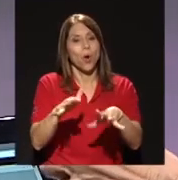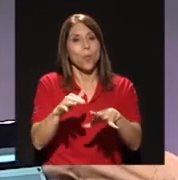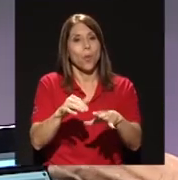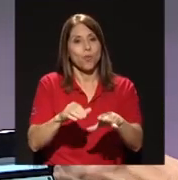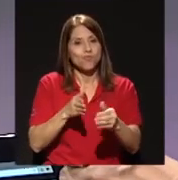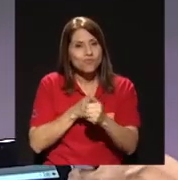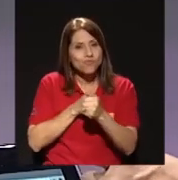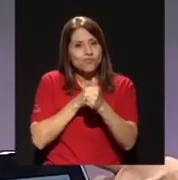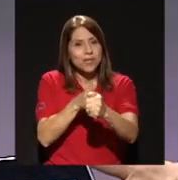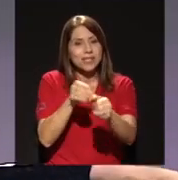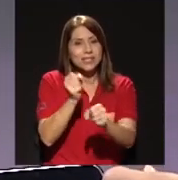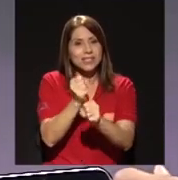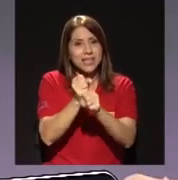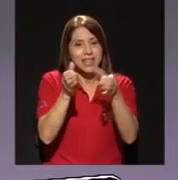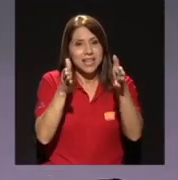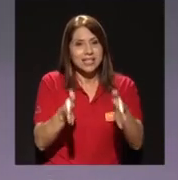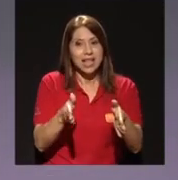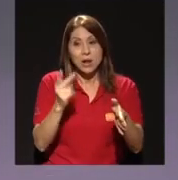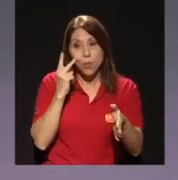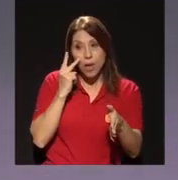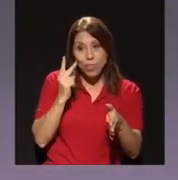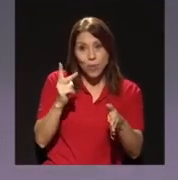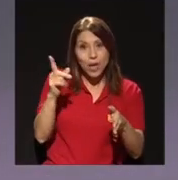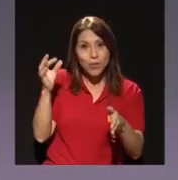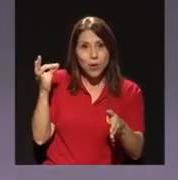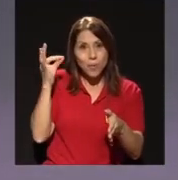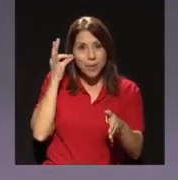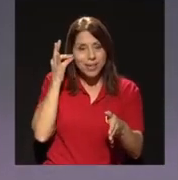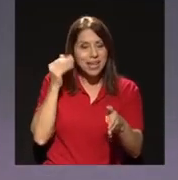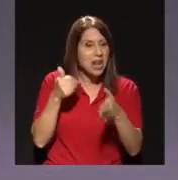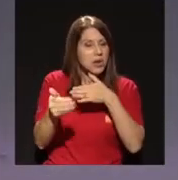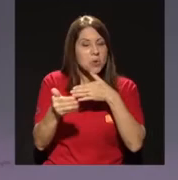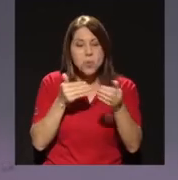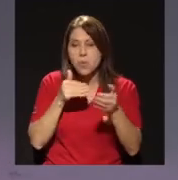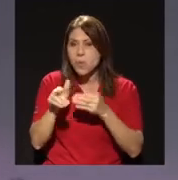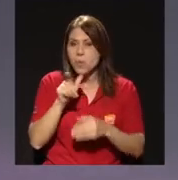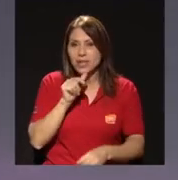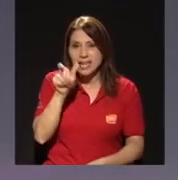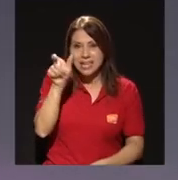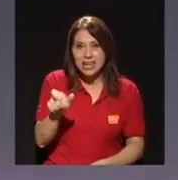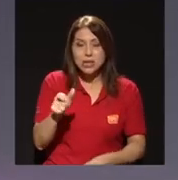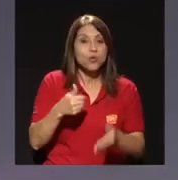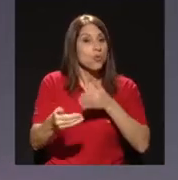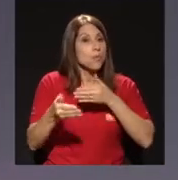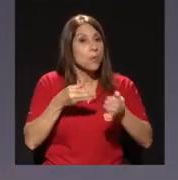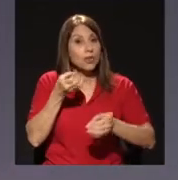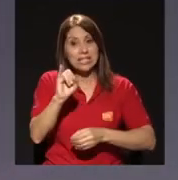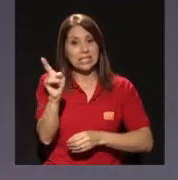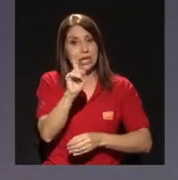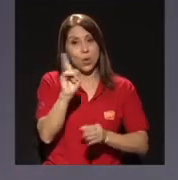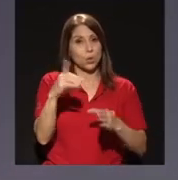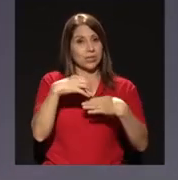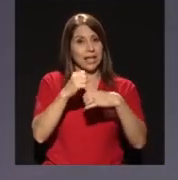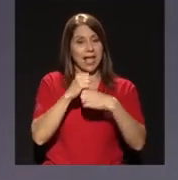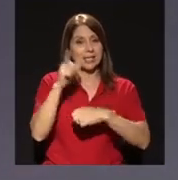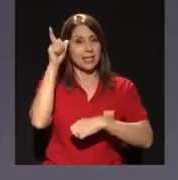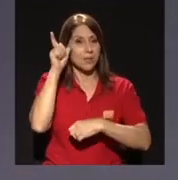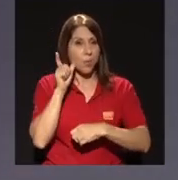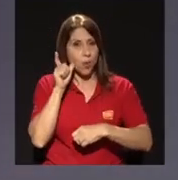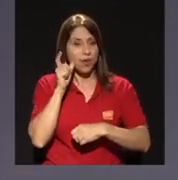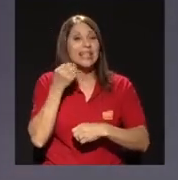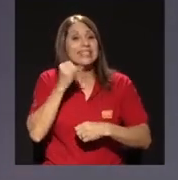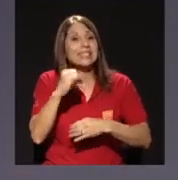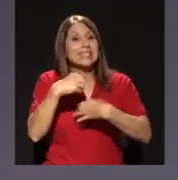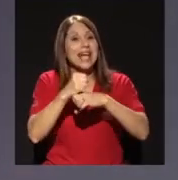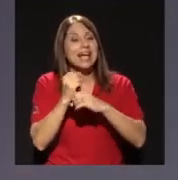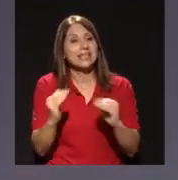compañera, independientemente de quién sea. Y es más, aunque no fuera en Limón, a nivel nacional lo disfrutaría muchísimo, porque